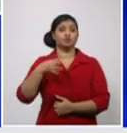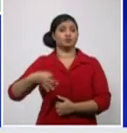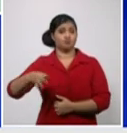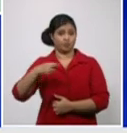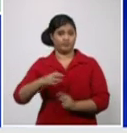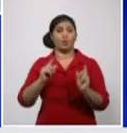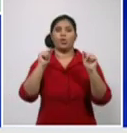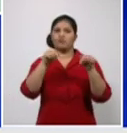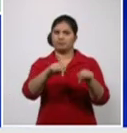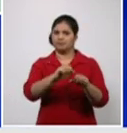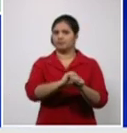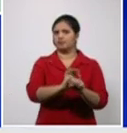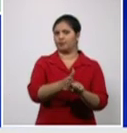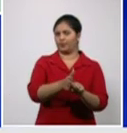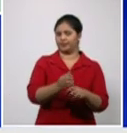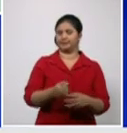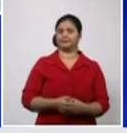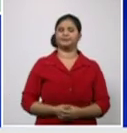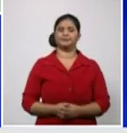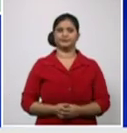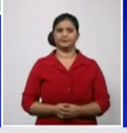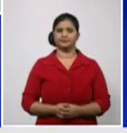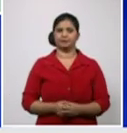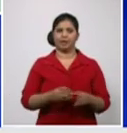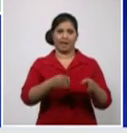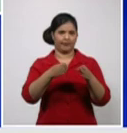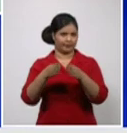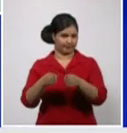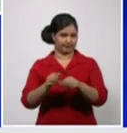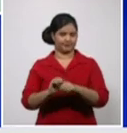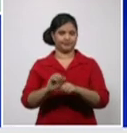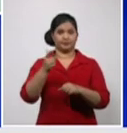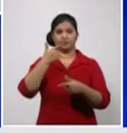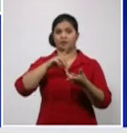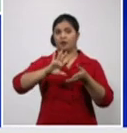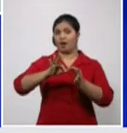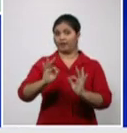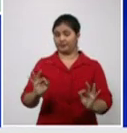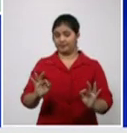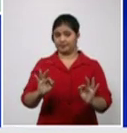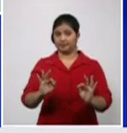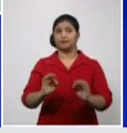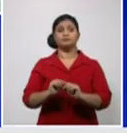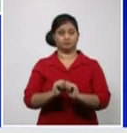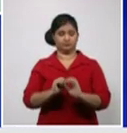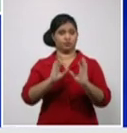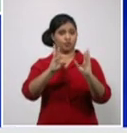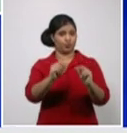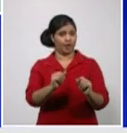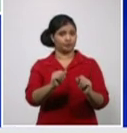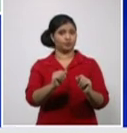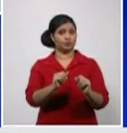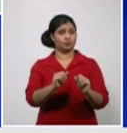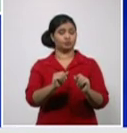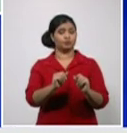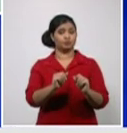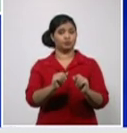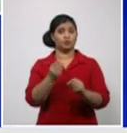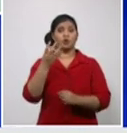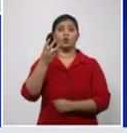confirman. Artemisa, se diagnostican pacientes autóctonos en 4 de sus 11